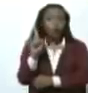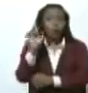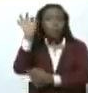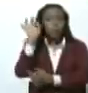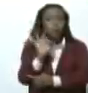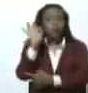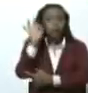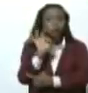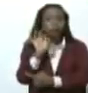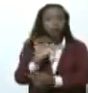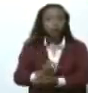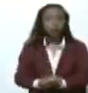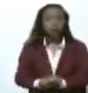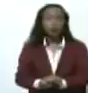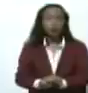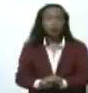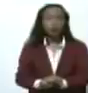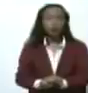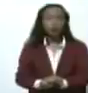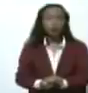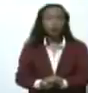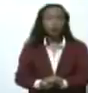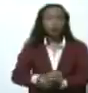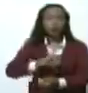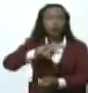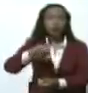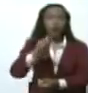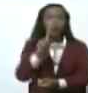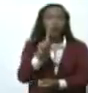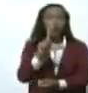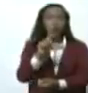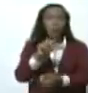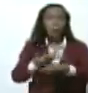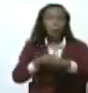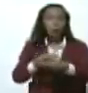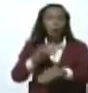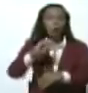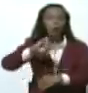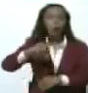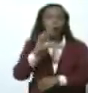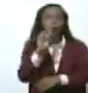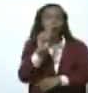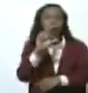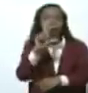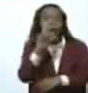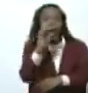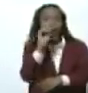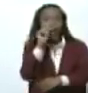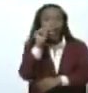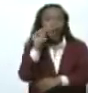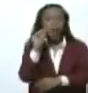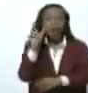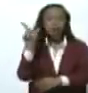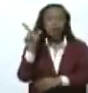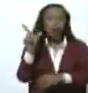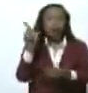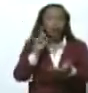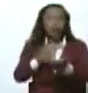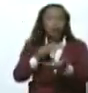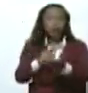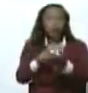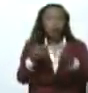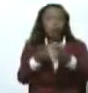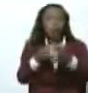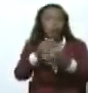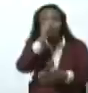51.31%. Julio César León Heredia, candidato del PSUV,